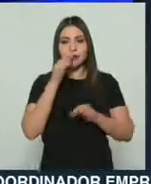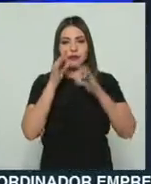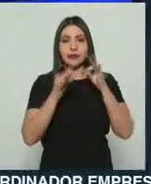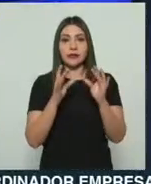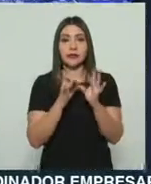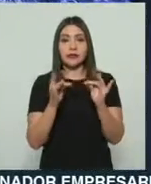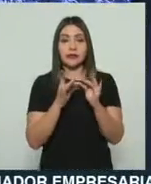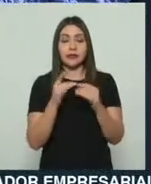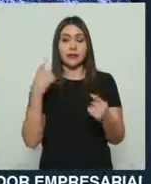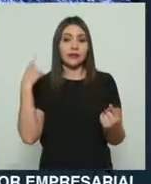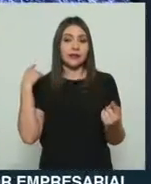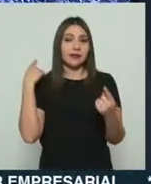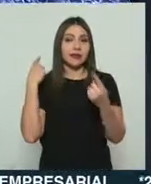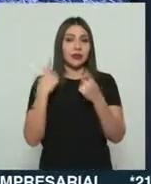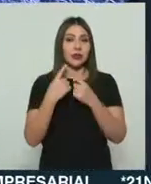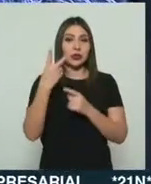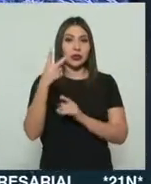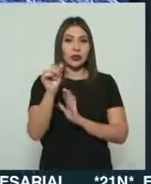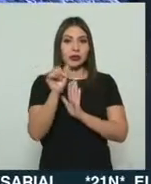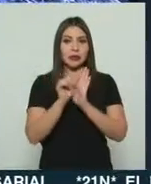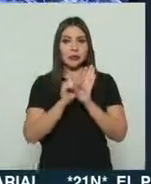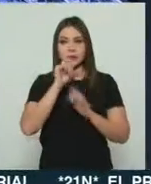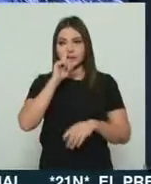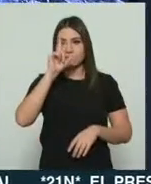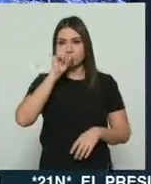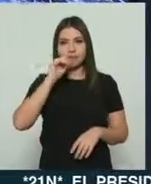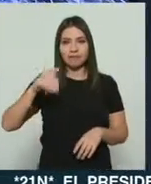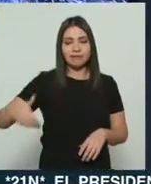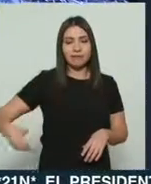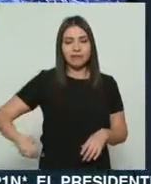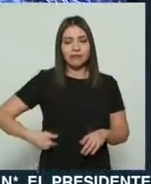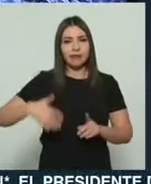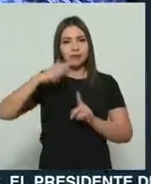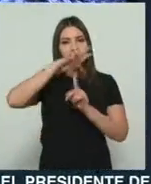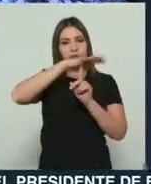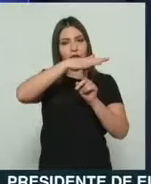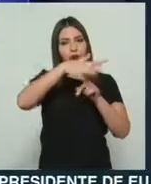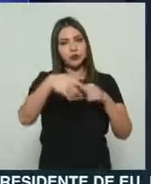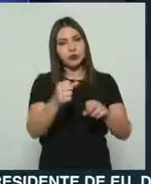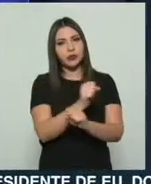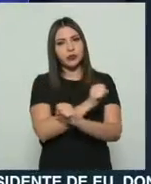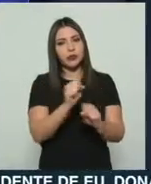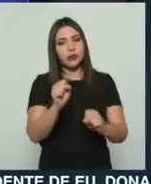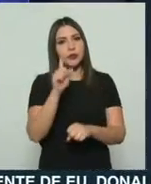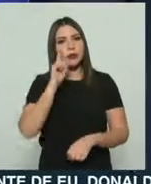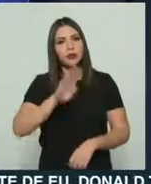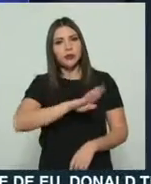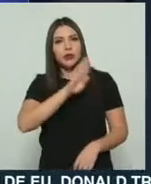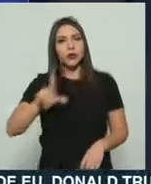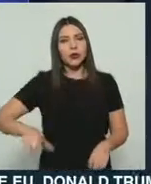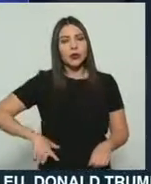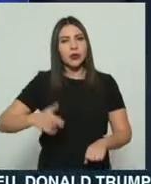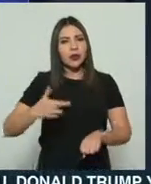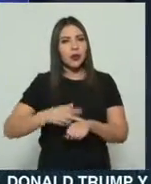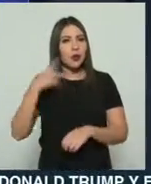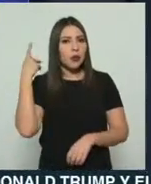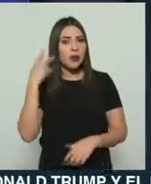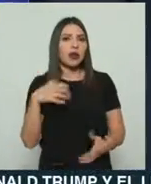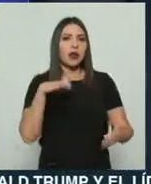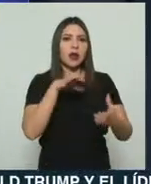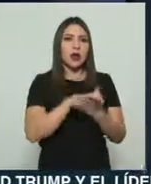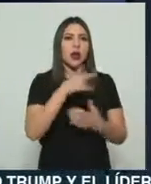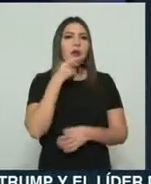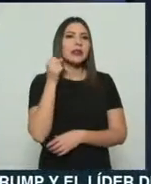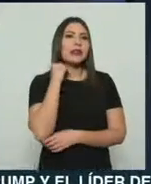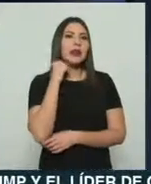Le informamos, a 2 meses del accidente en el que perdieron la vida la gobernadora de Puebla, su esposo, el senador Moreno Valle y 3 personas más, el presidente